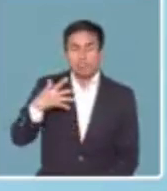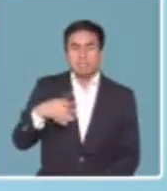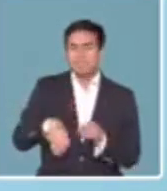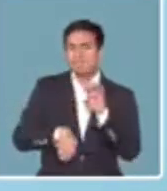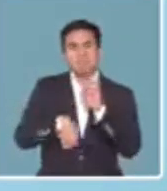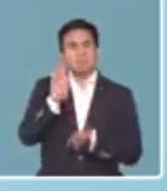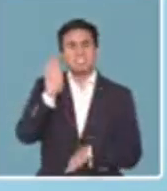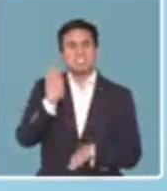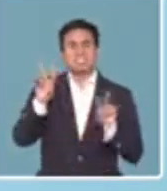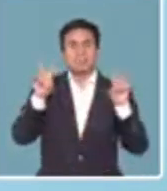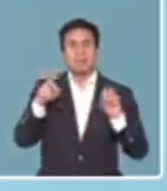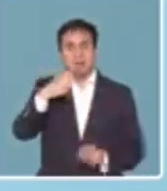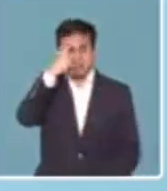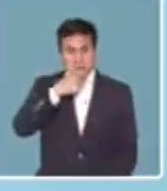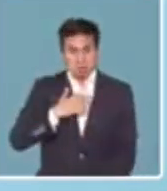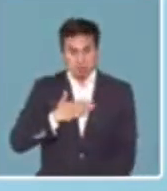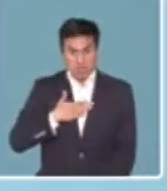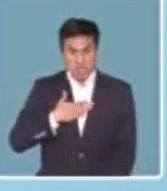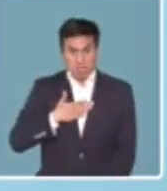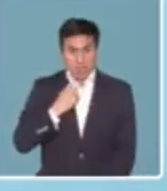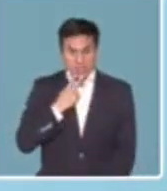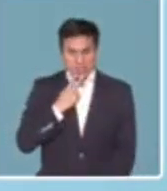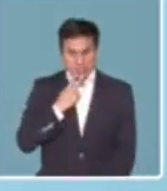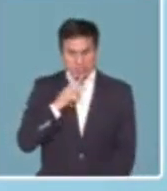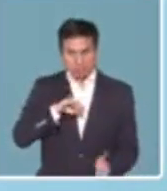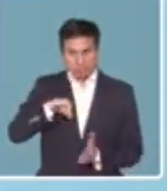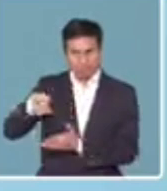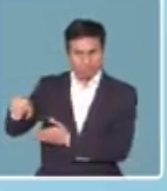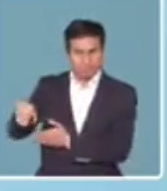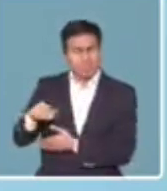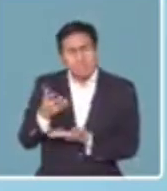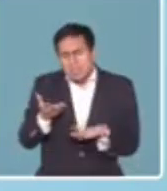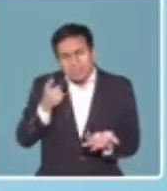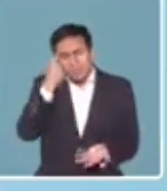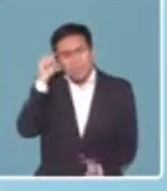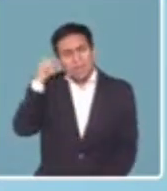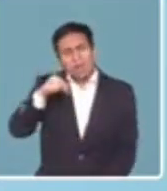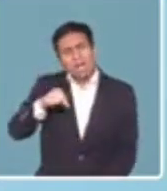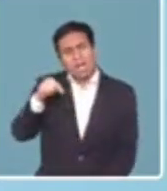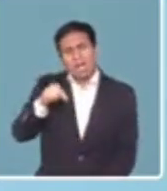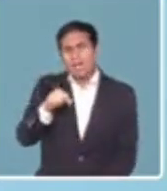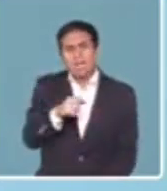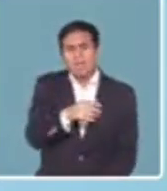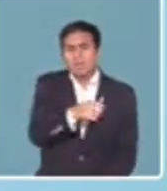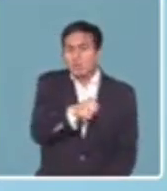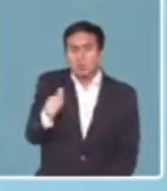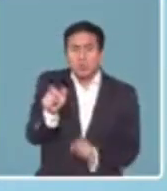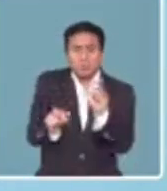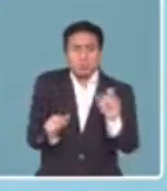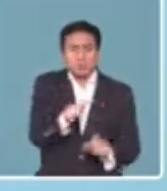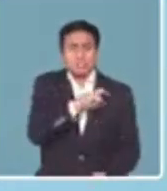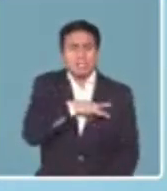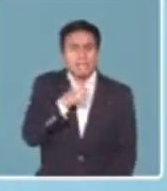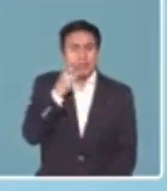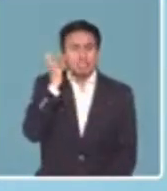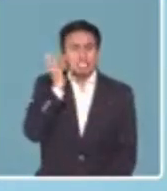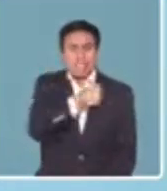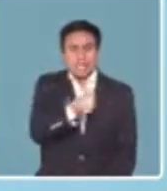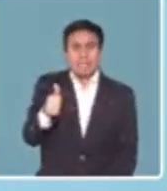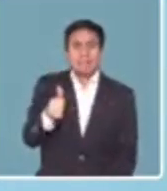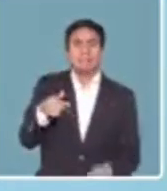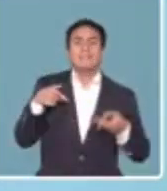muchas veces el aspecto personal se deja de lado. Pero acá todos ustedes, todos los chilenos y chilenas